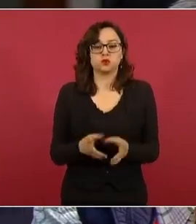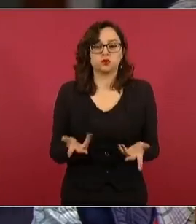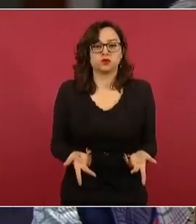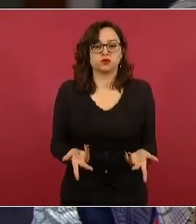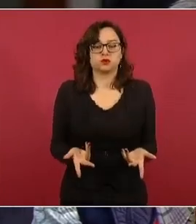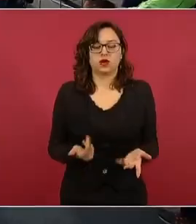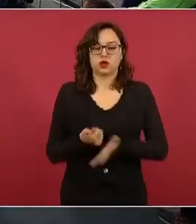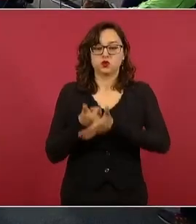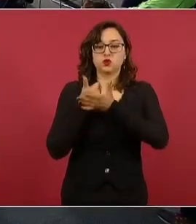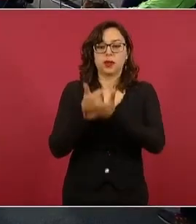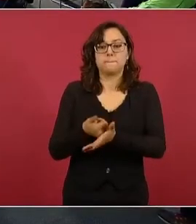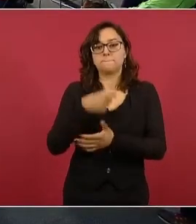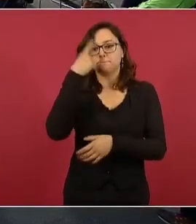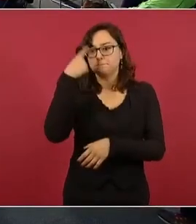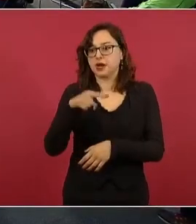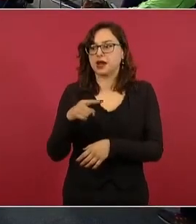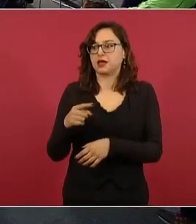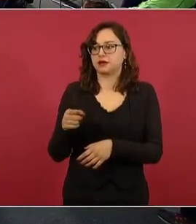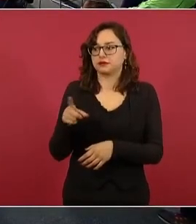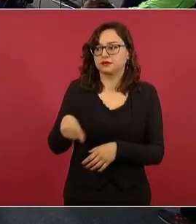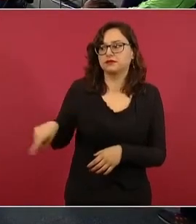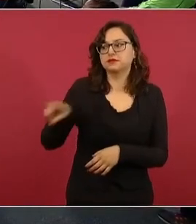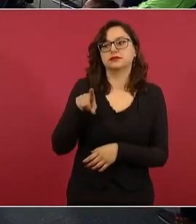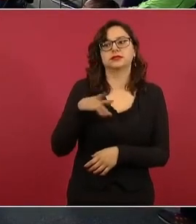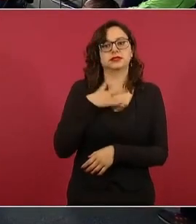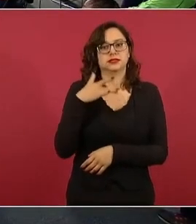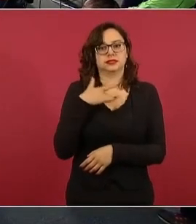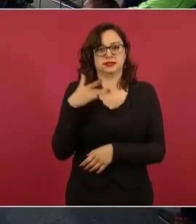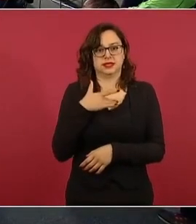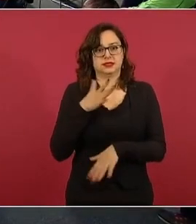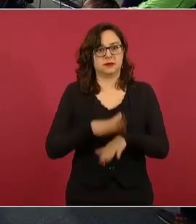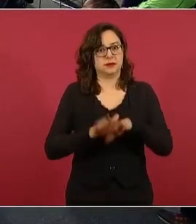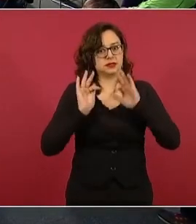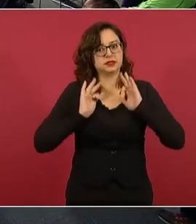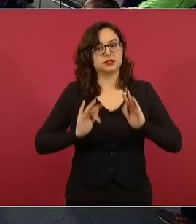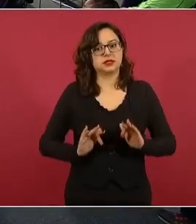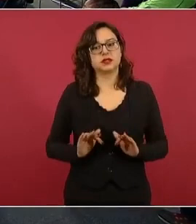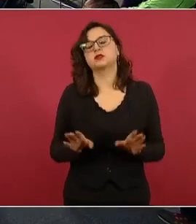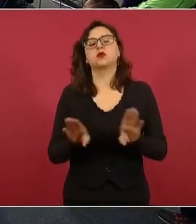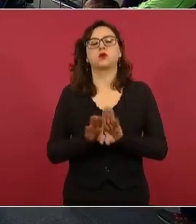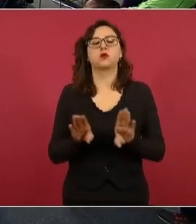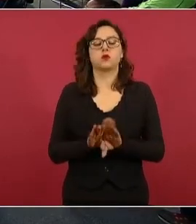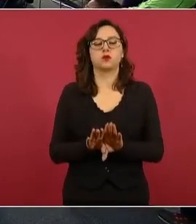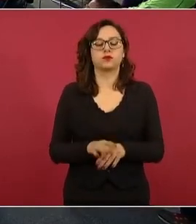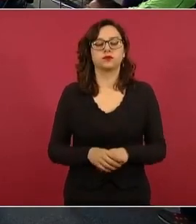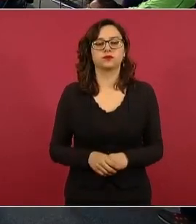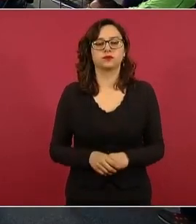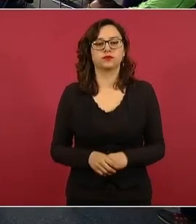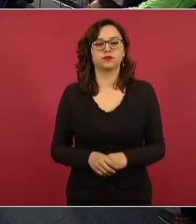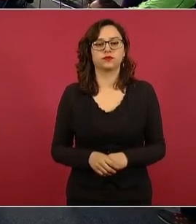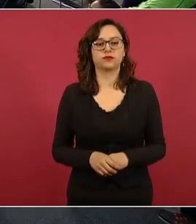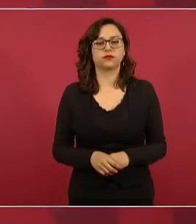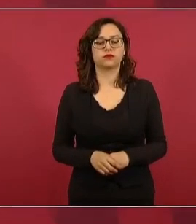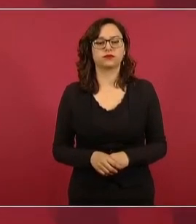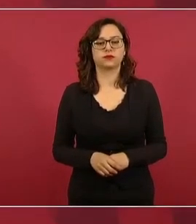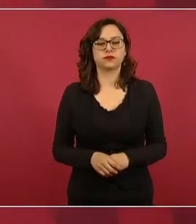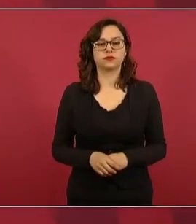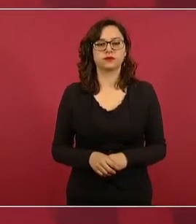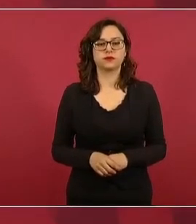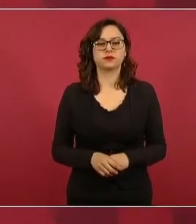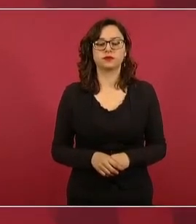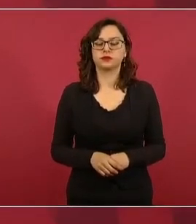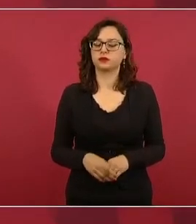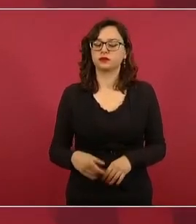gobierno para poder ayudar a bajar esa percepción de inseguridad? Bueno,